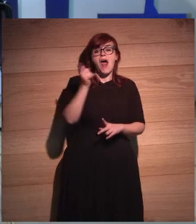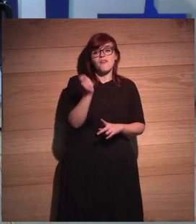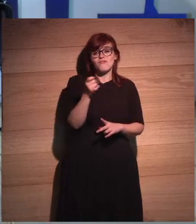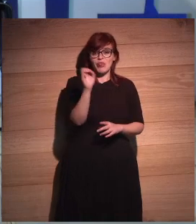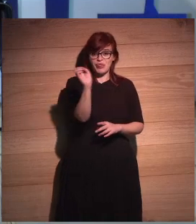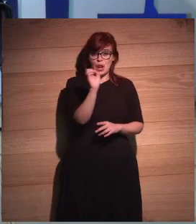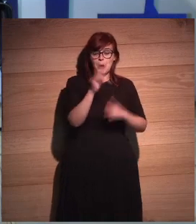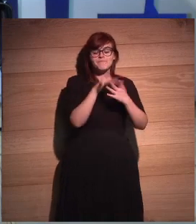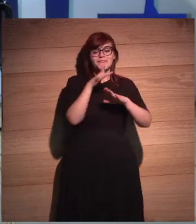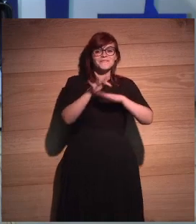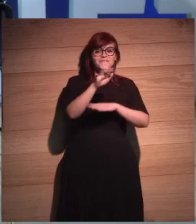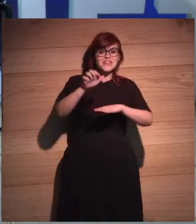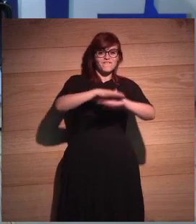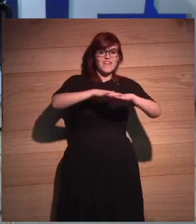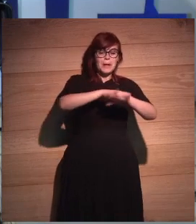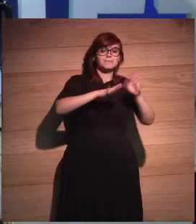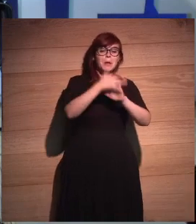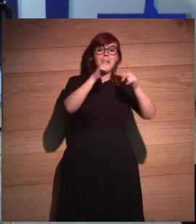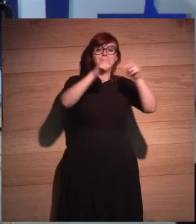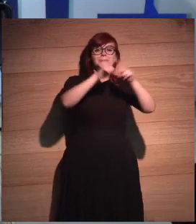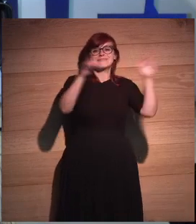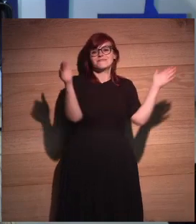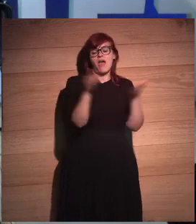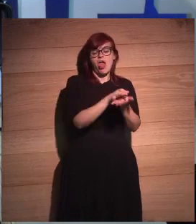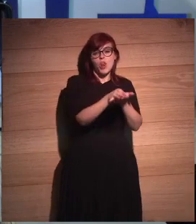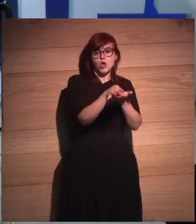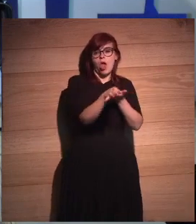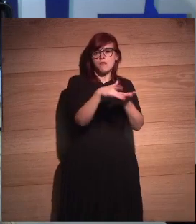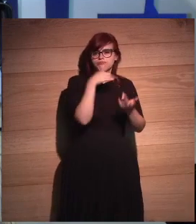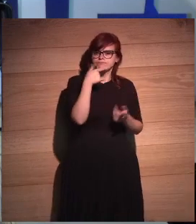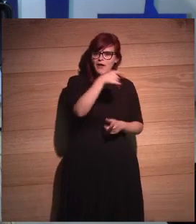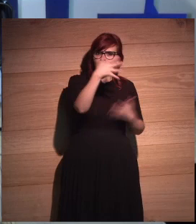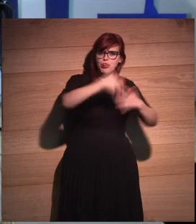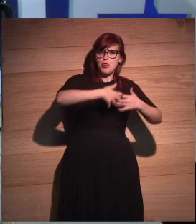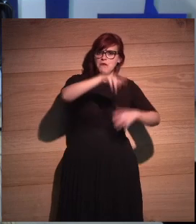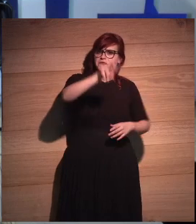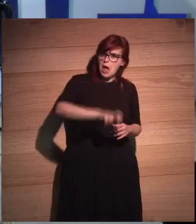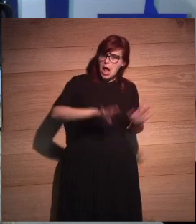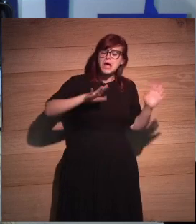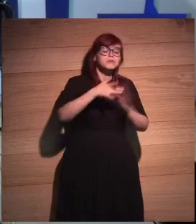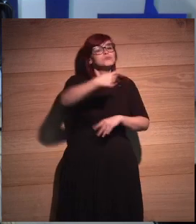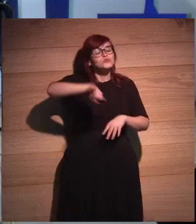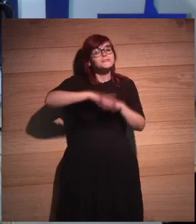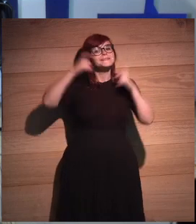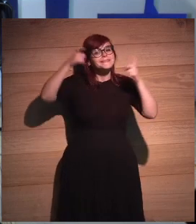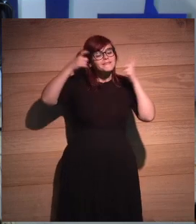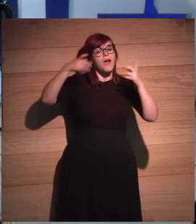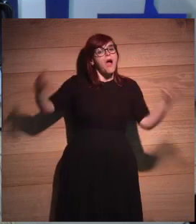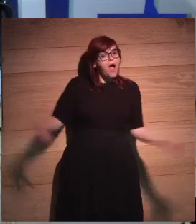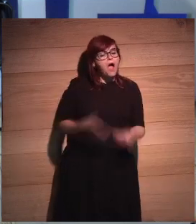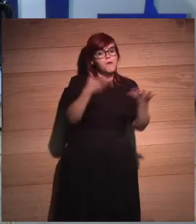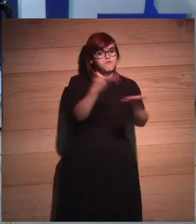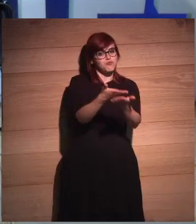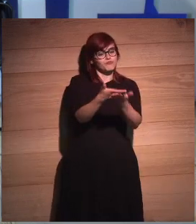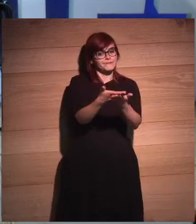te ofrecen una especie de Free Basics, pero desde operadoras locales, ¿no? Me parece interesante porque vosotros estáis proponiendo